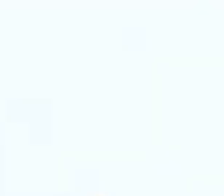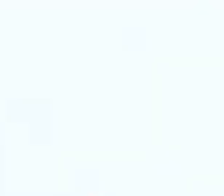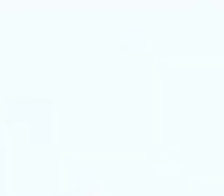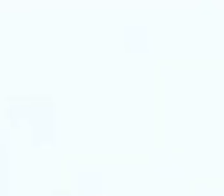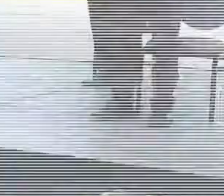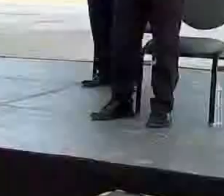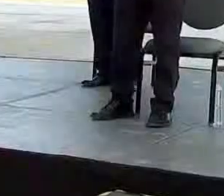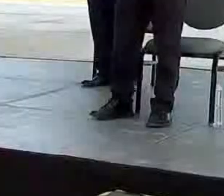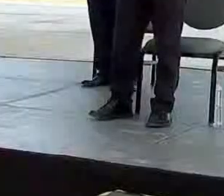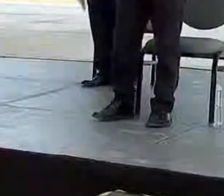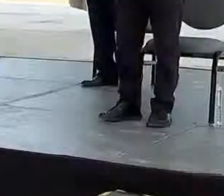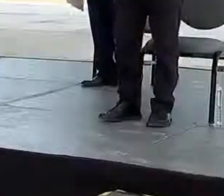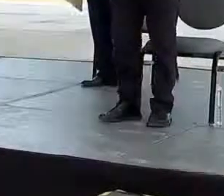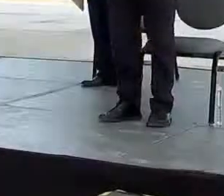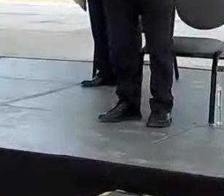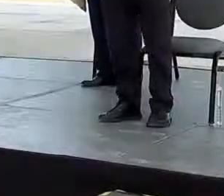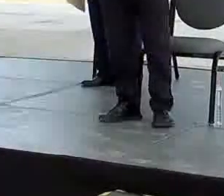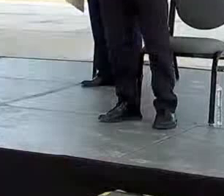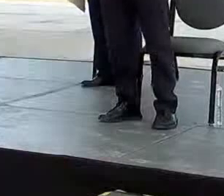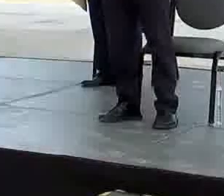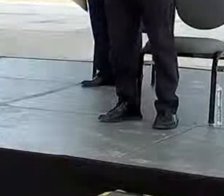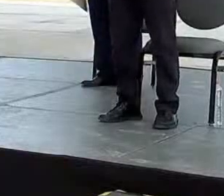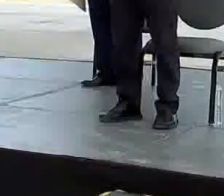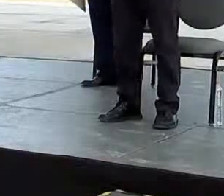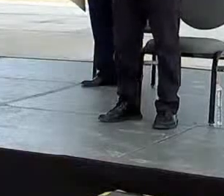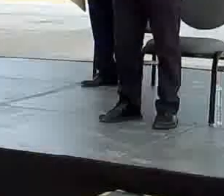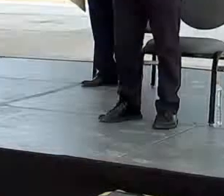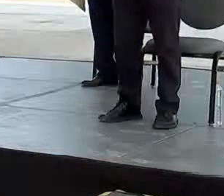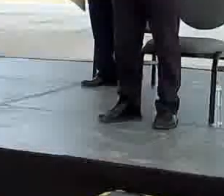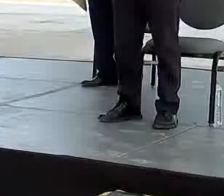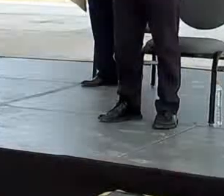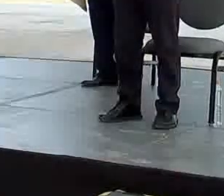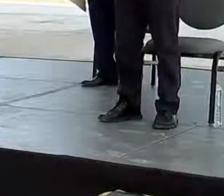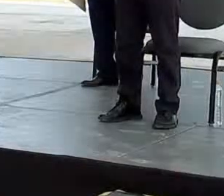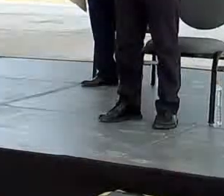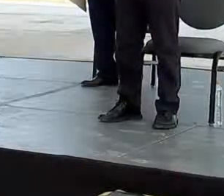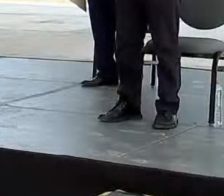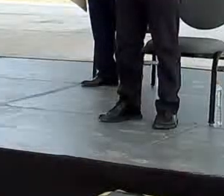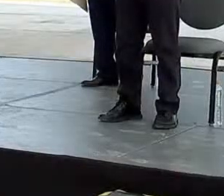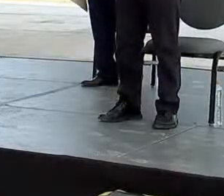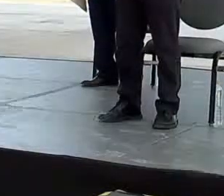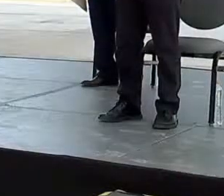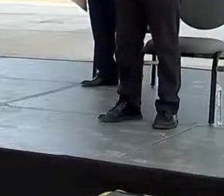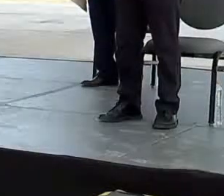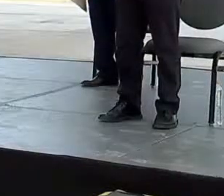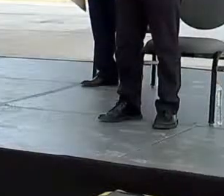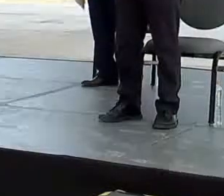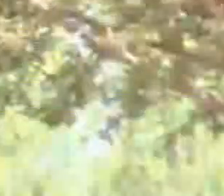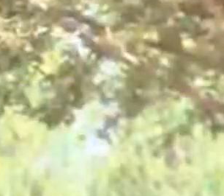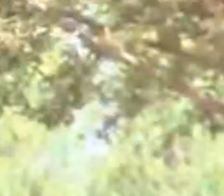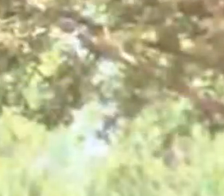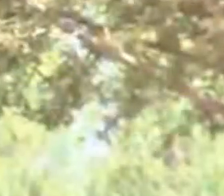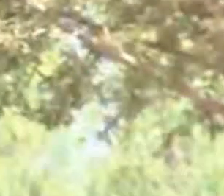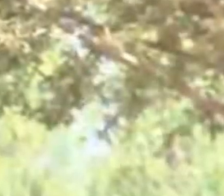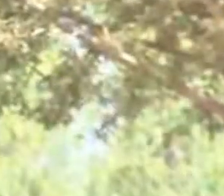La tesorera del Comité de Administración Participativa de la Escuela Primaria, Emiliano Zapata, Berta Hernández Cerón.